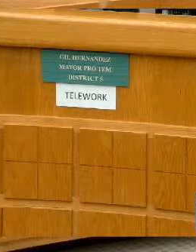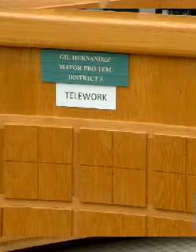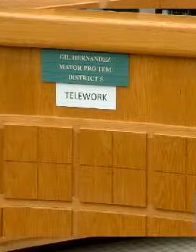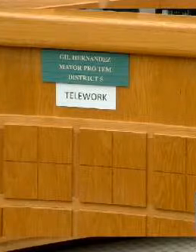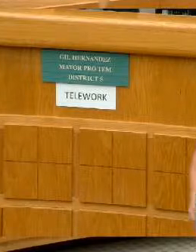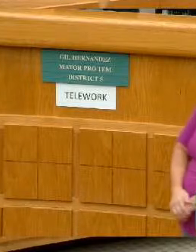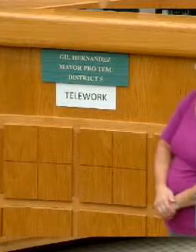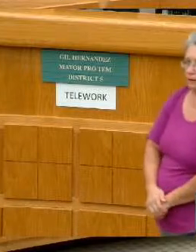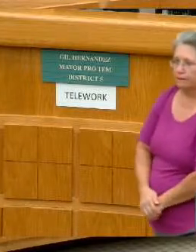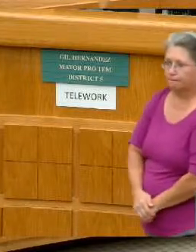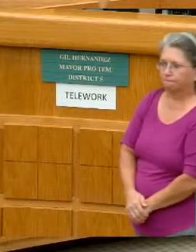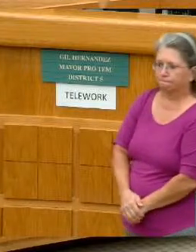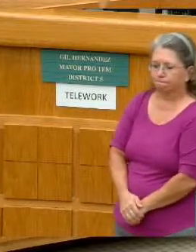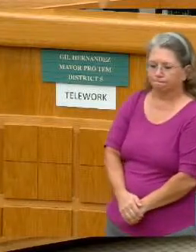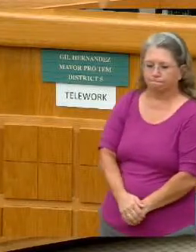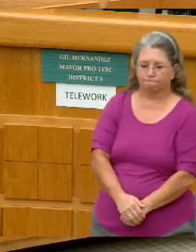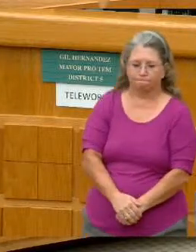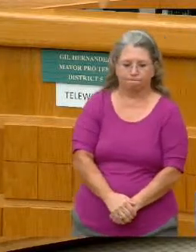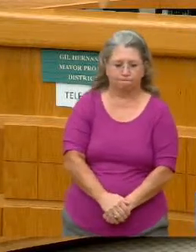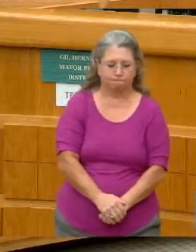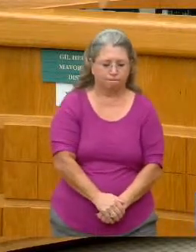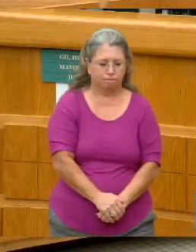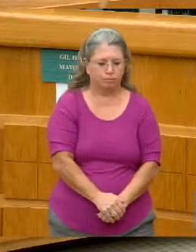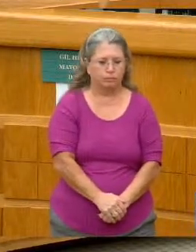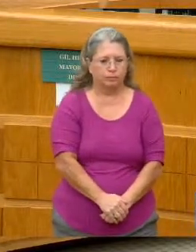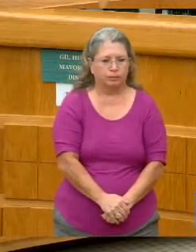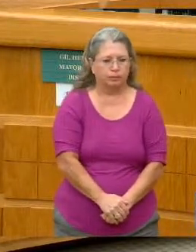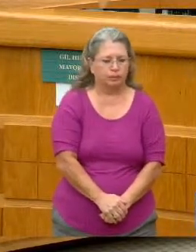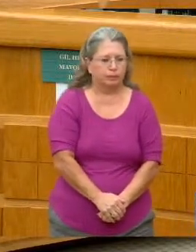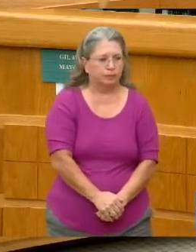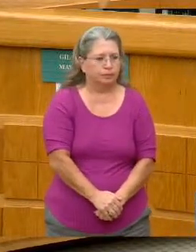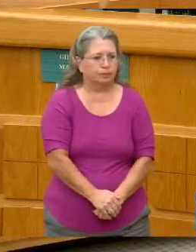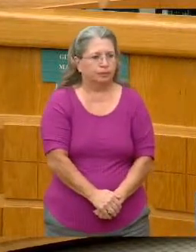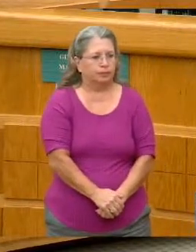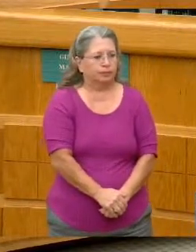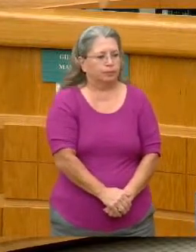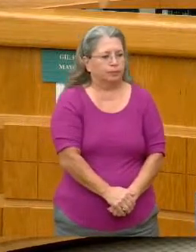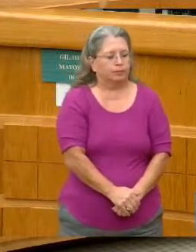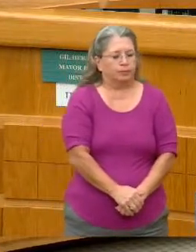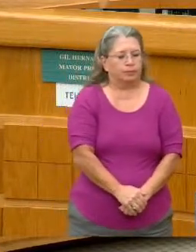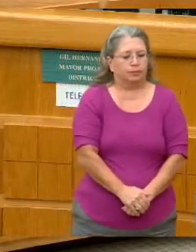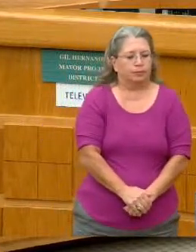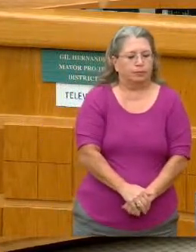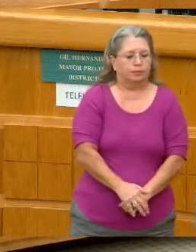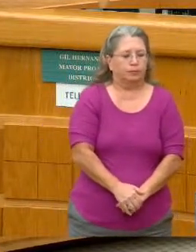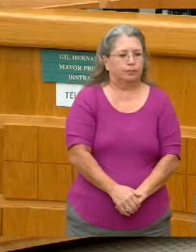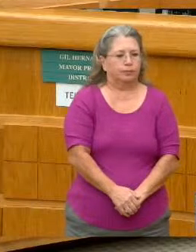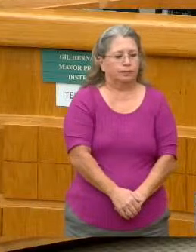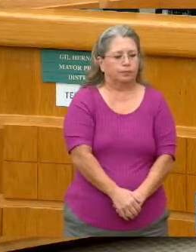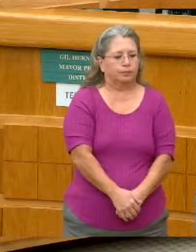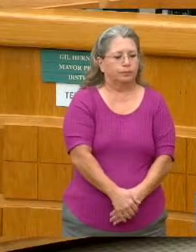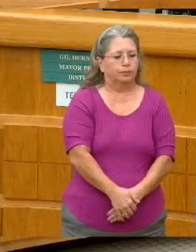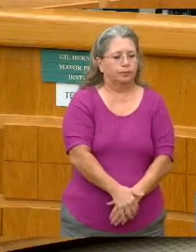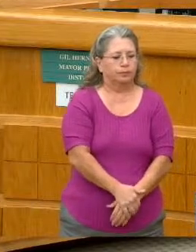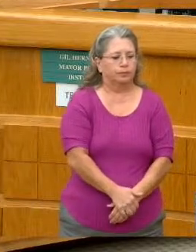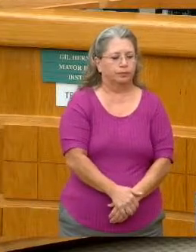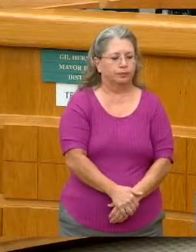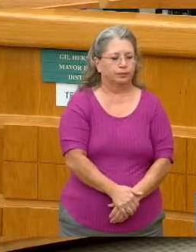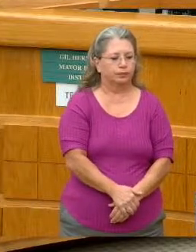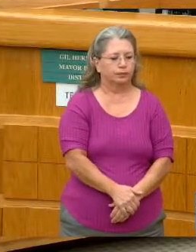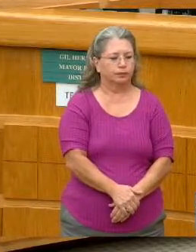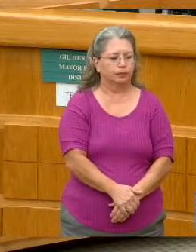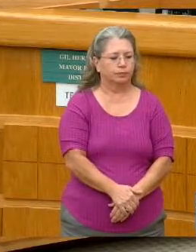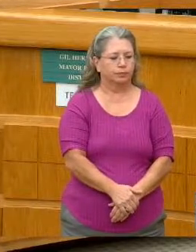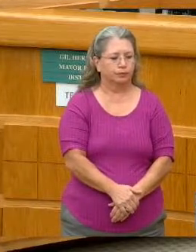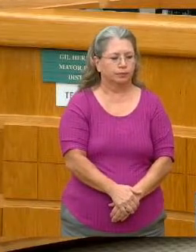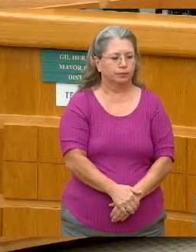para reactivar la economía al reabrir negocios. Actualmente, de acuerdo con los datos más recientes, nos encontramos en el nivel de transmisión más bajo